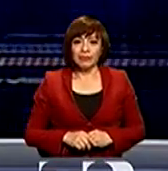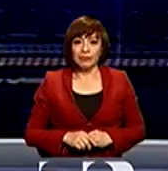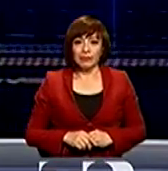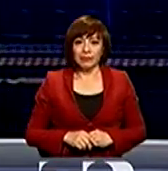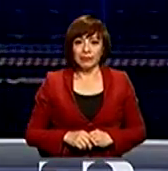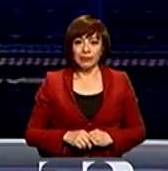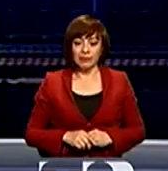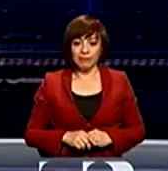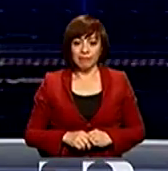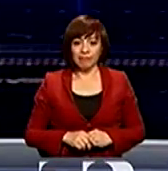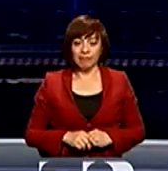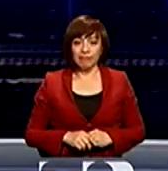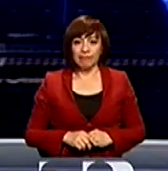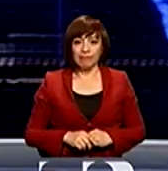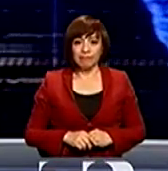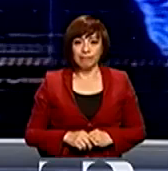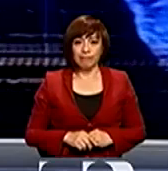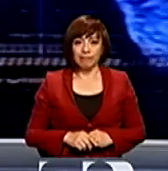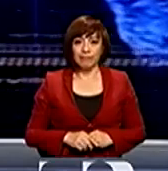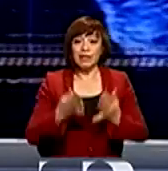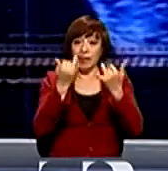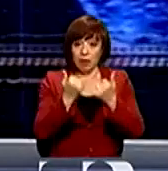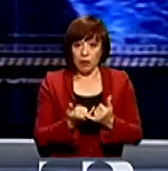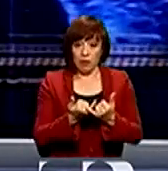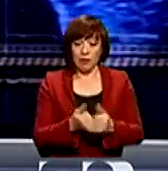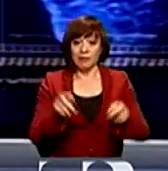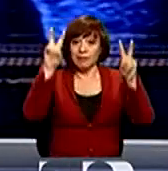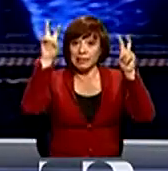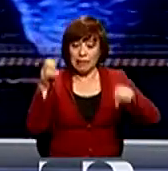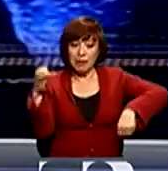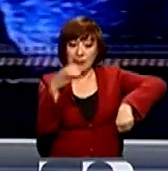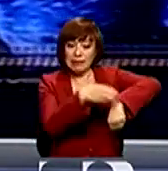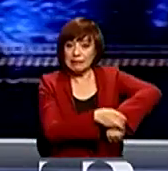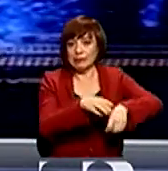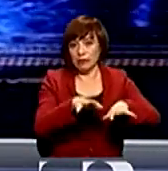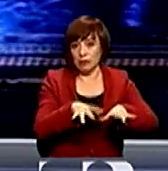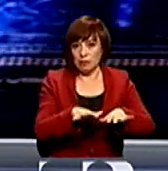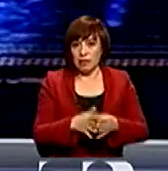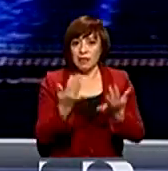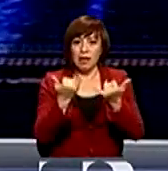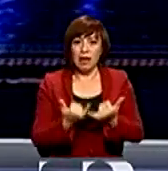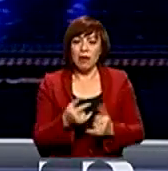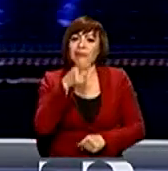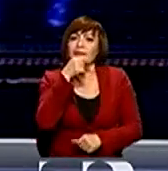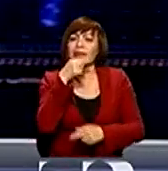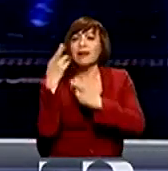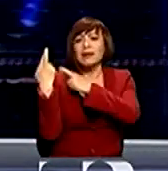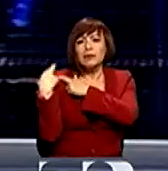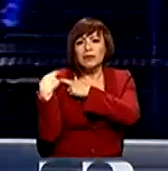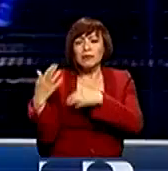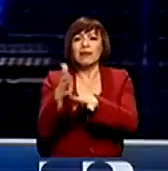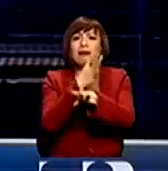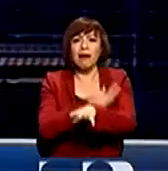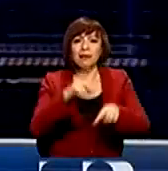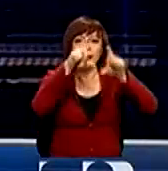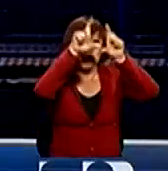Y la adjudicación para la implementación de los grilletes electrónicos no es el único contrato que mantuvo con el gobierno anterior la empresa china